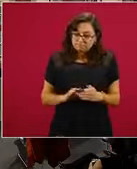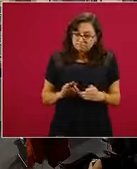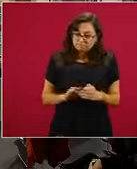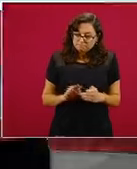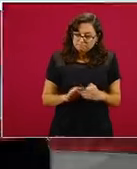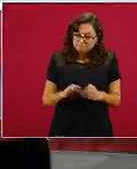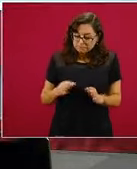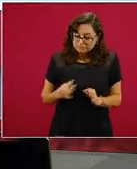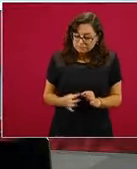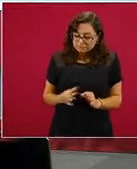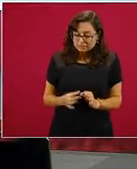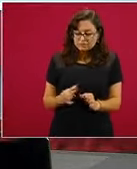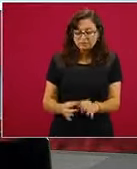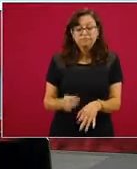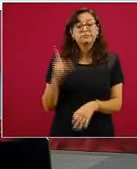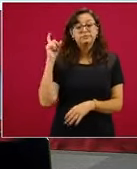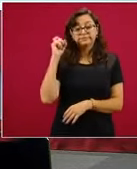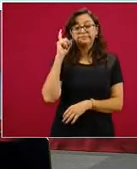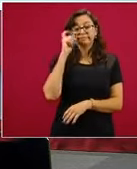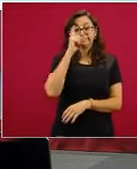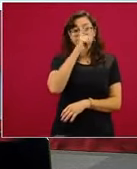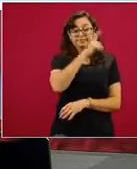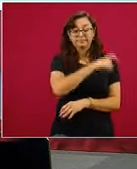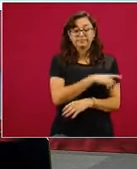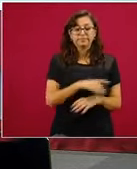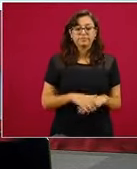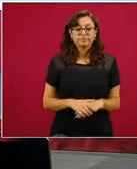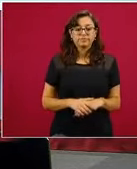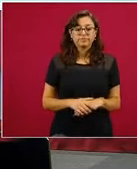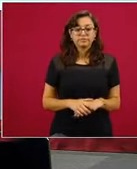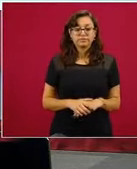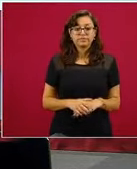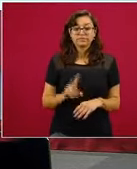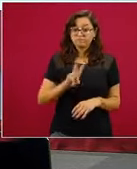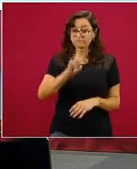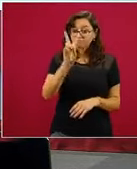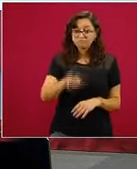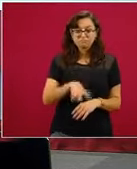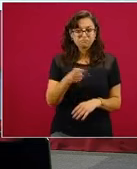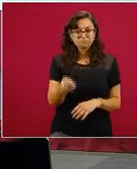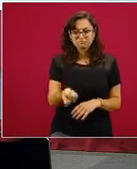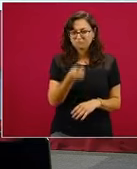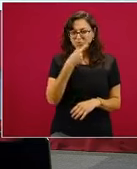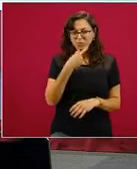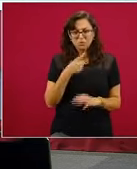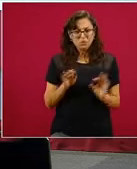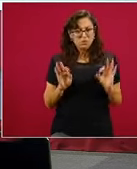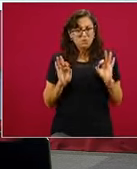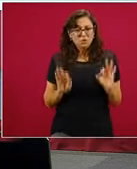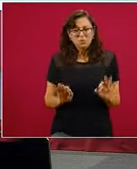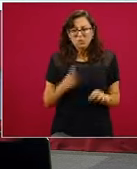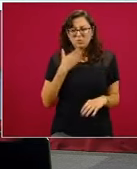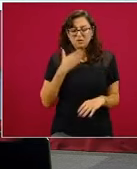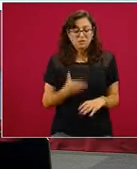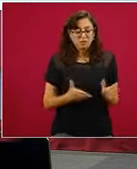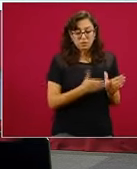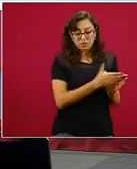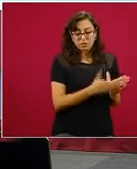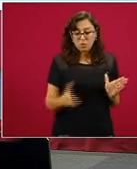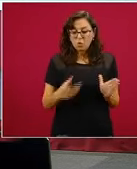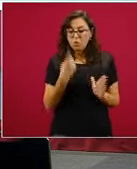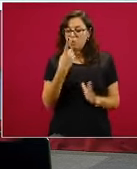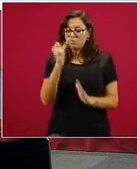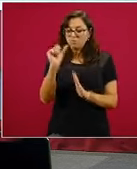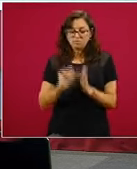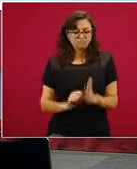como personas es muy difícil. Es tan bueno estos medicamentos, que al mes de tratamiento la